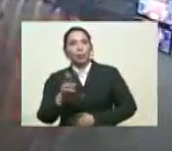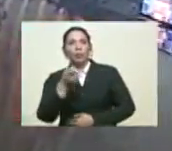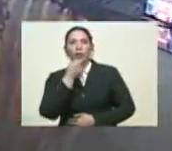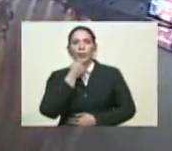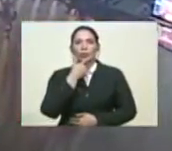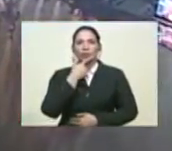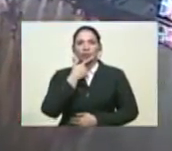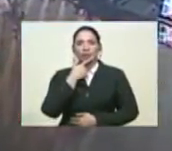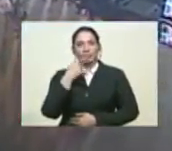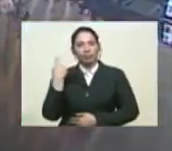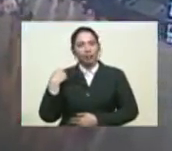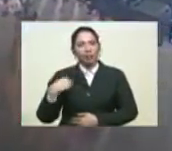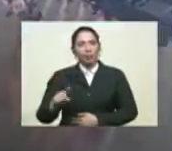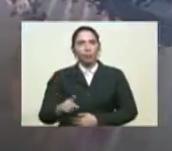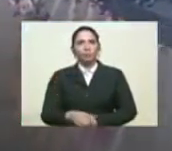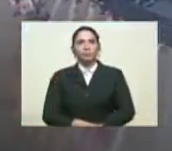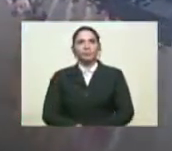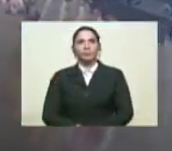tenemos.